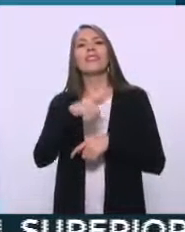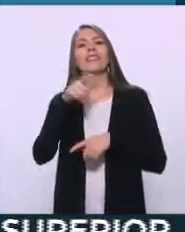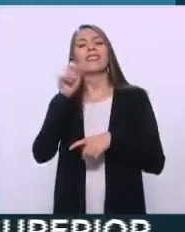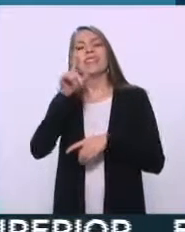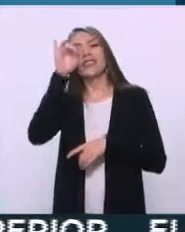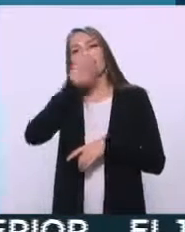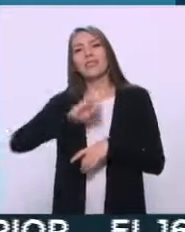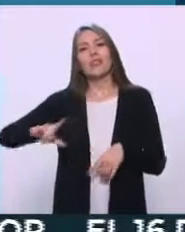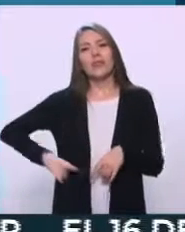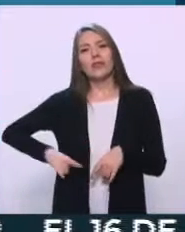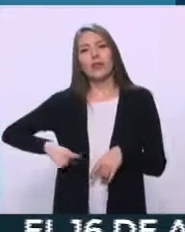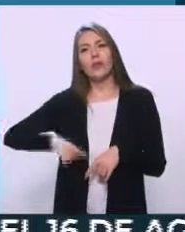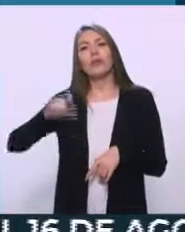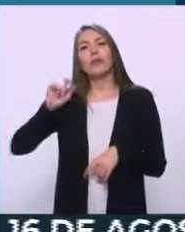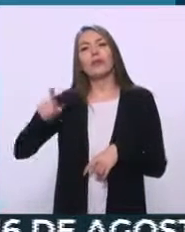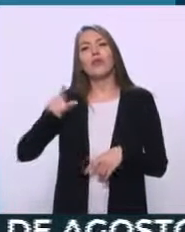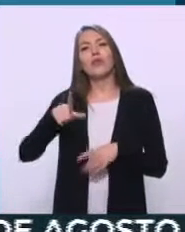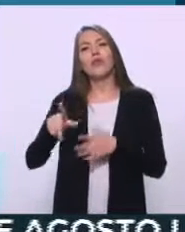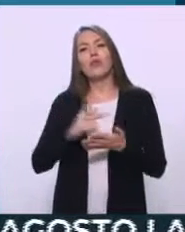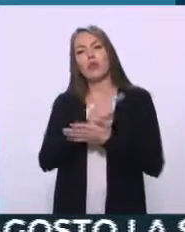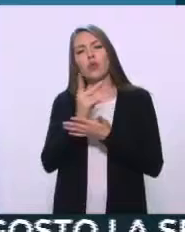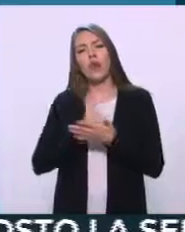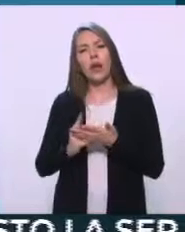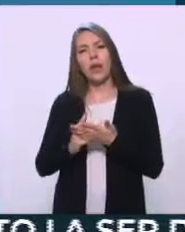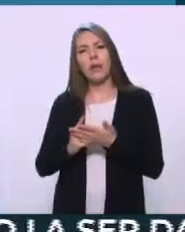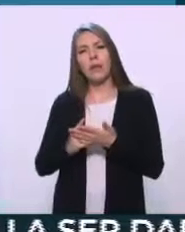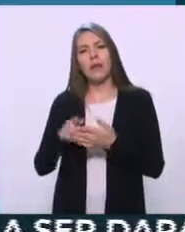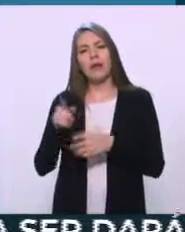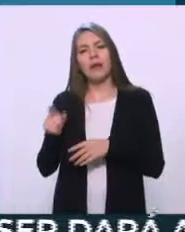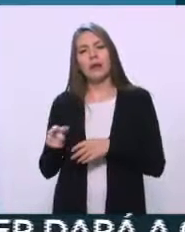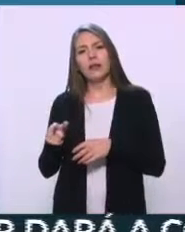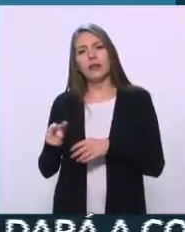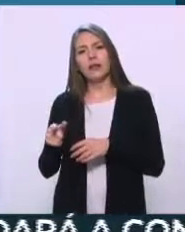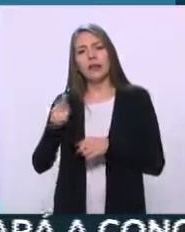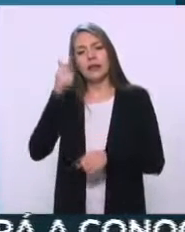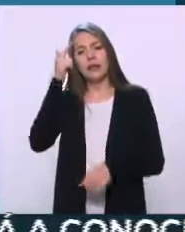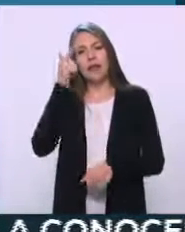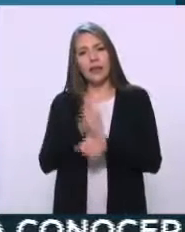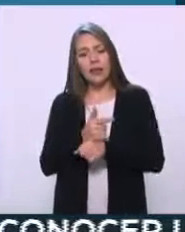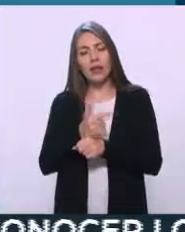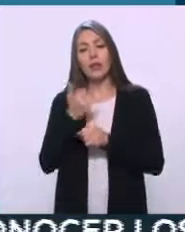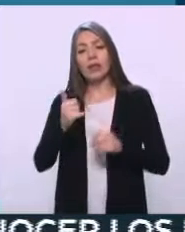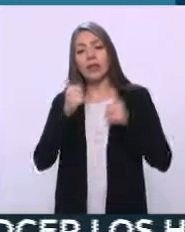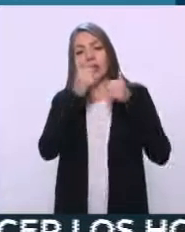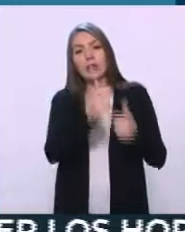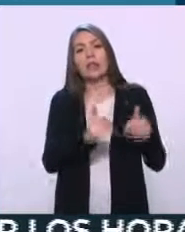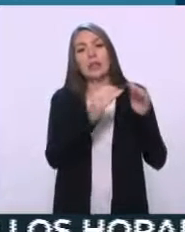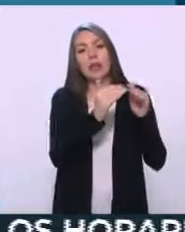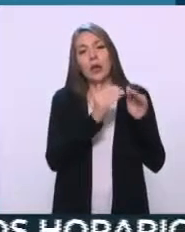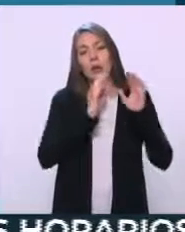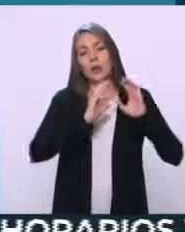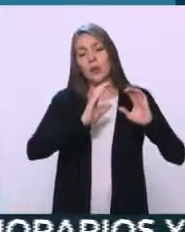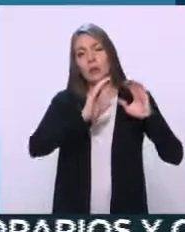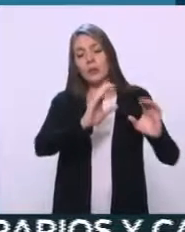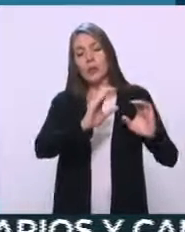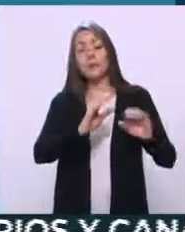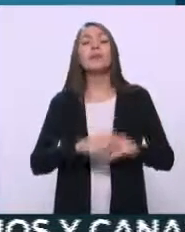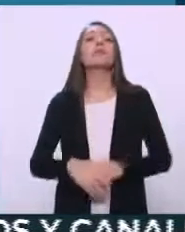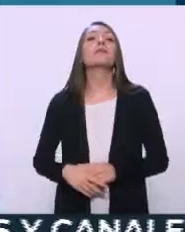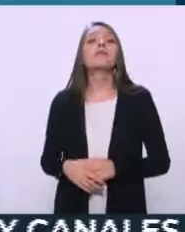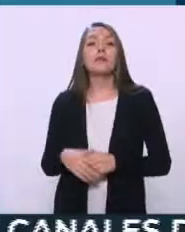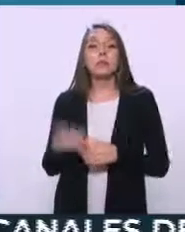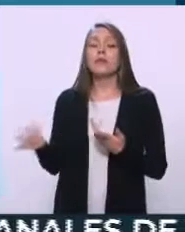que pusieron hace un momento, que es el programa de detección, de protección y resguardo de casos positivos y sus contactos. Entonces